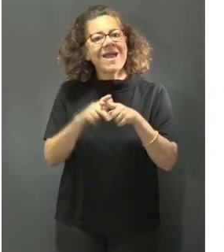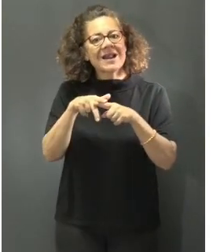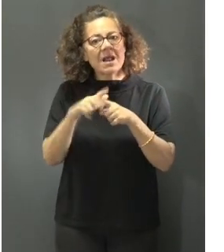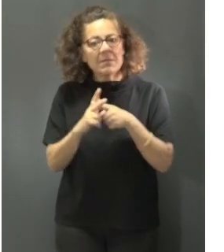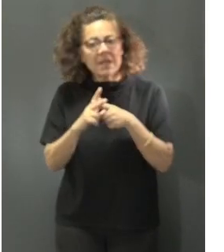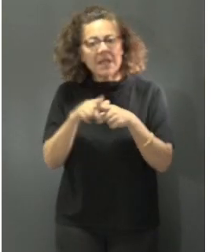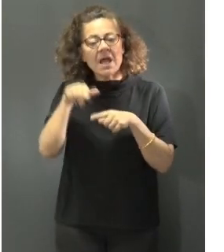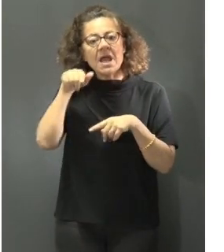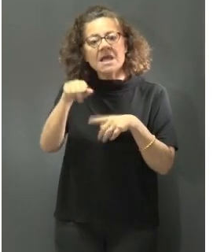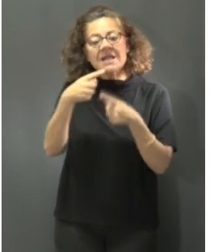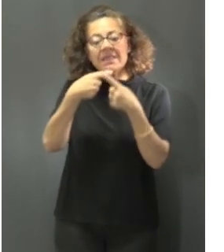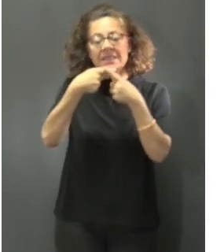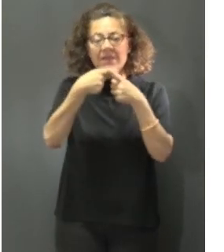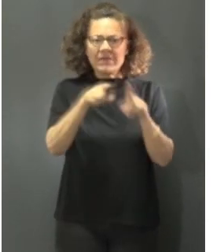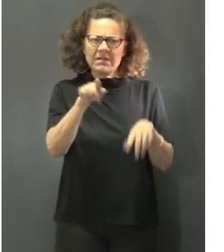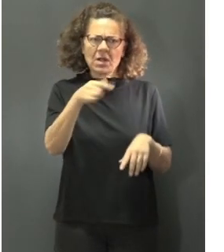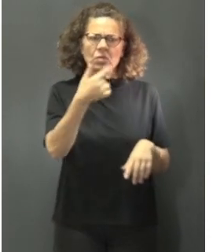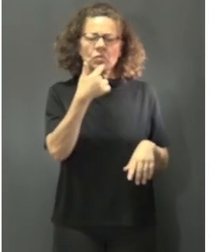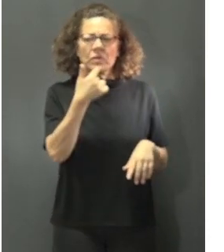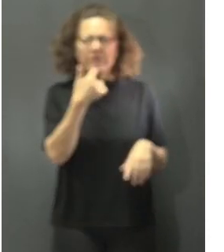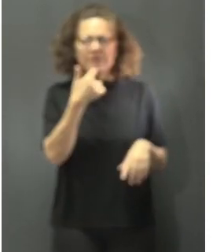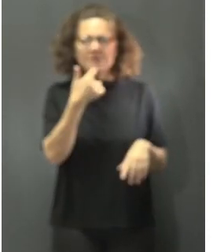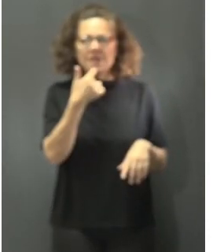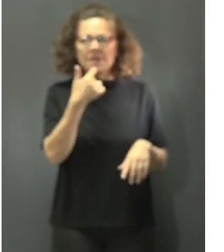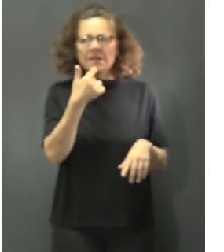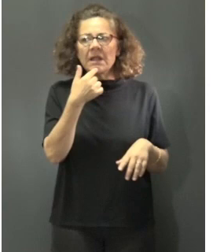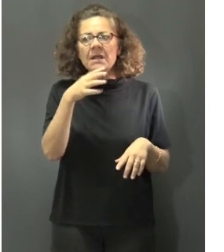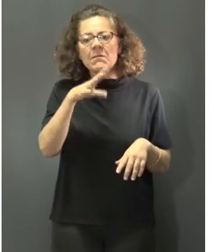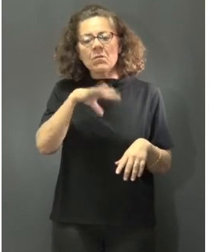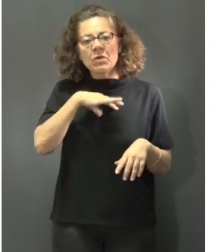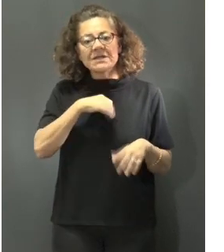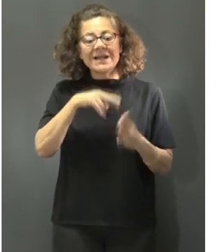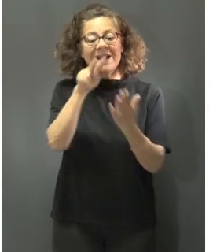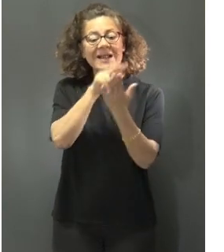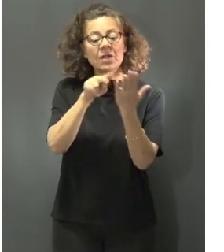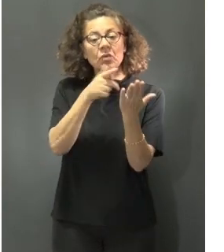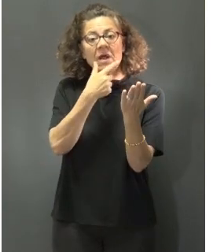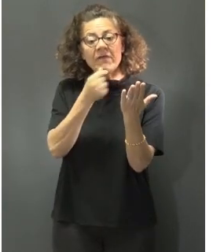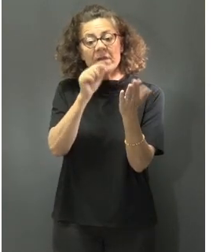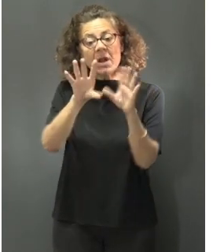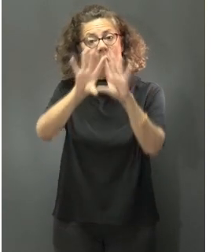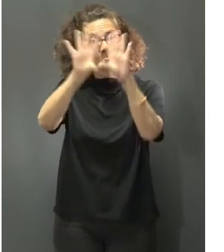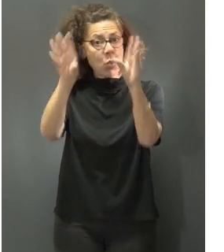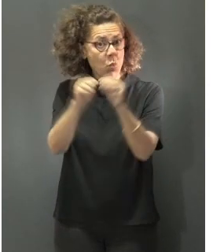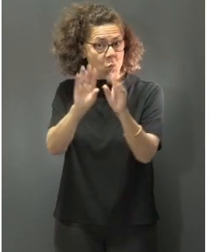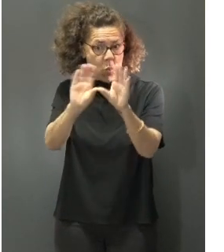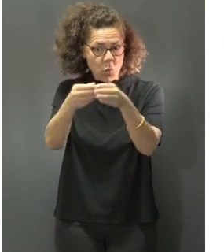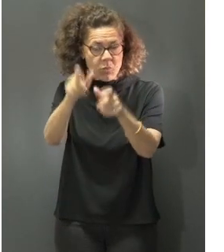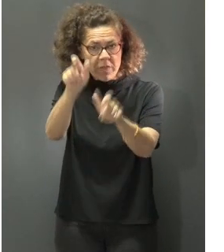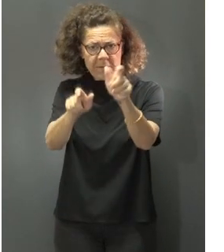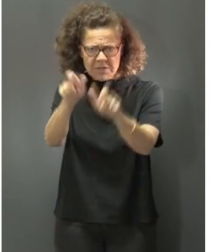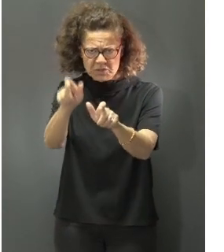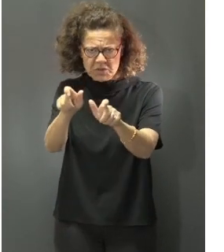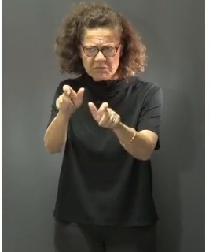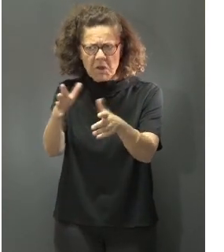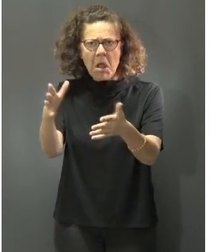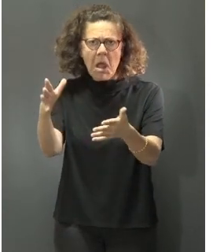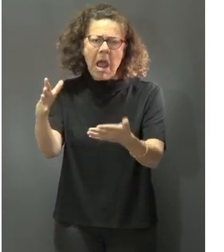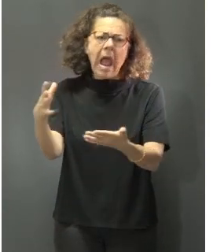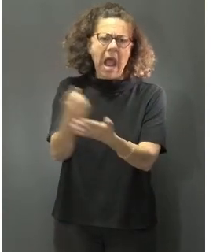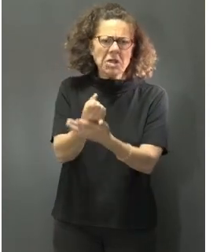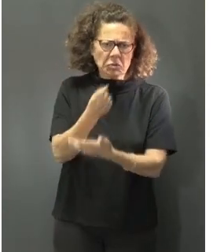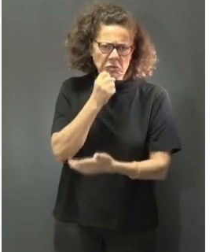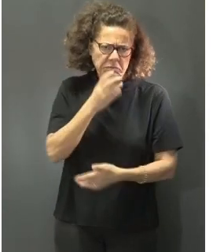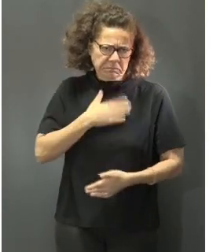es aquella diferencia que tú dices, bueno, quizá lectura fácil es para un conjunto de personas. A todos nos viene bien la lectura